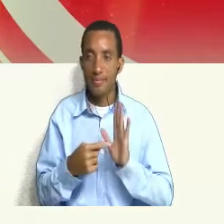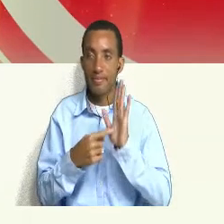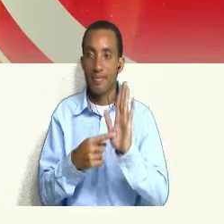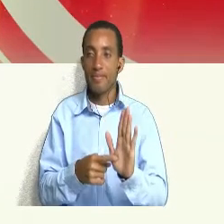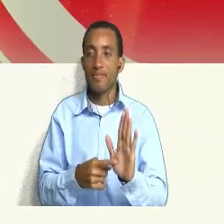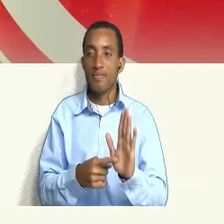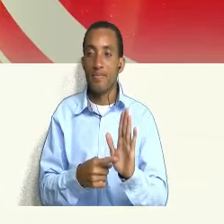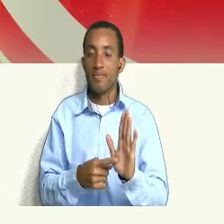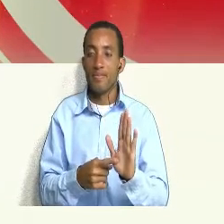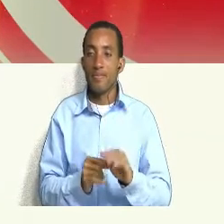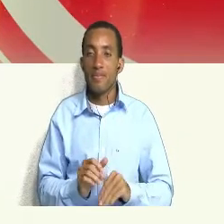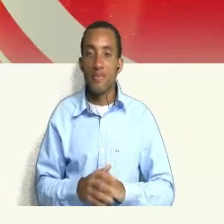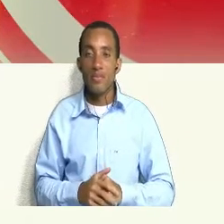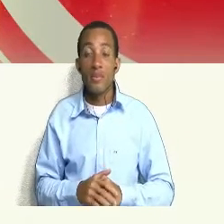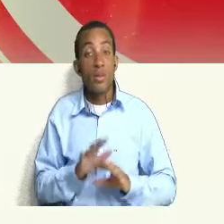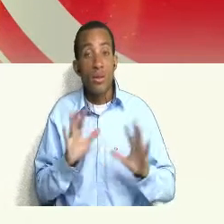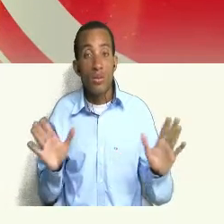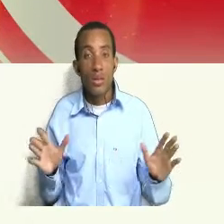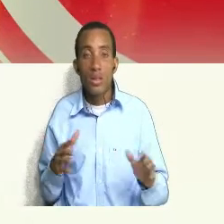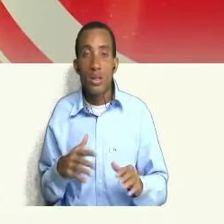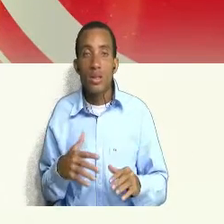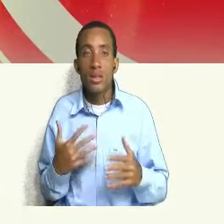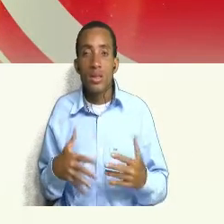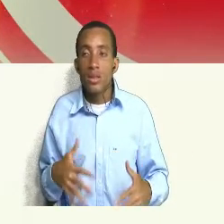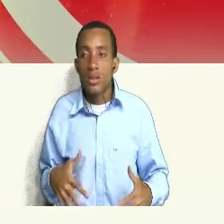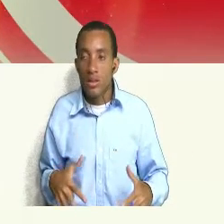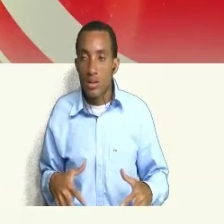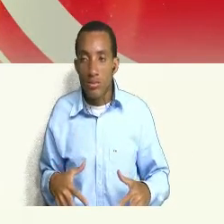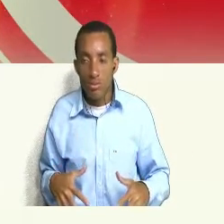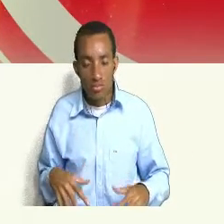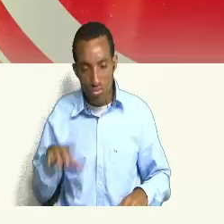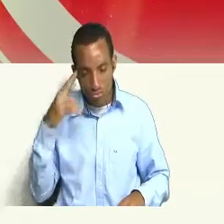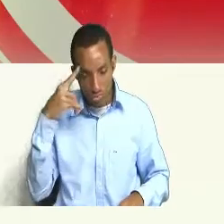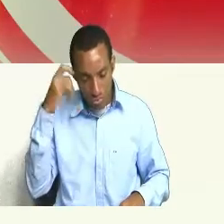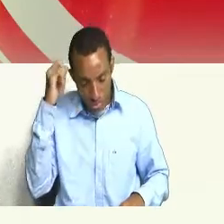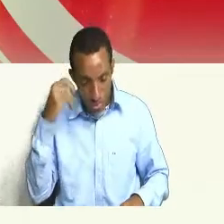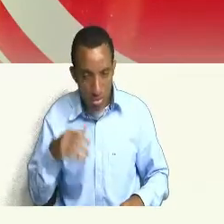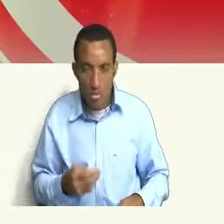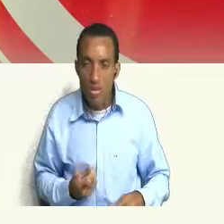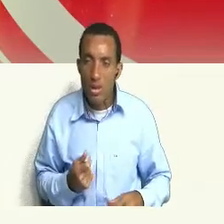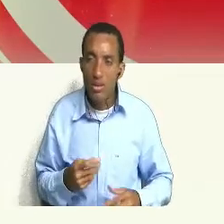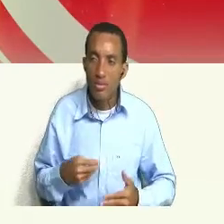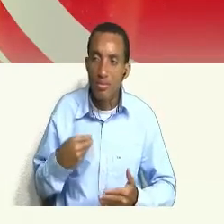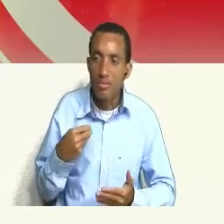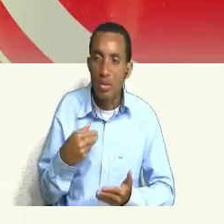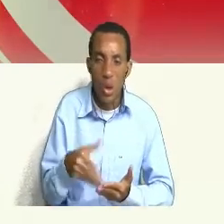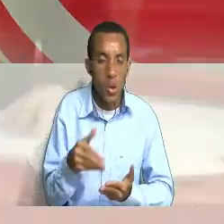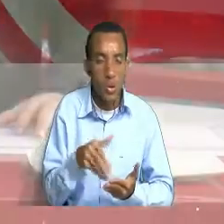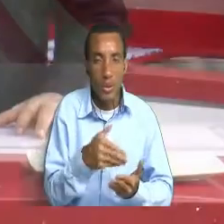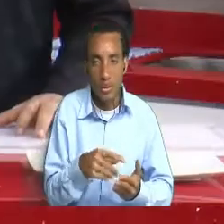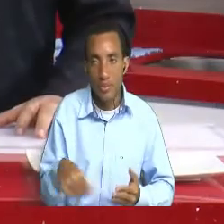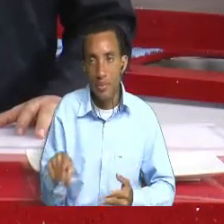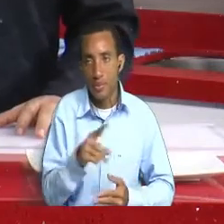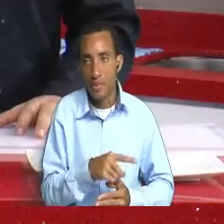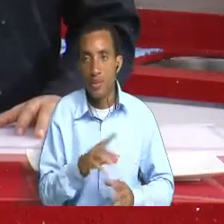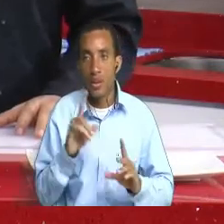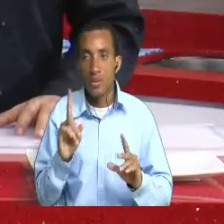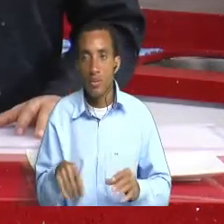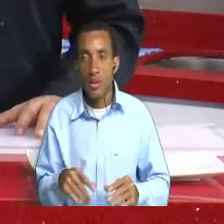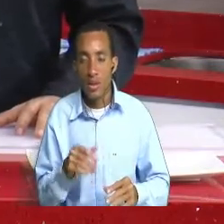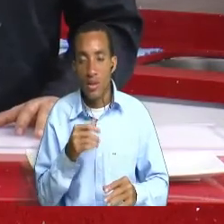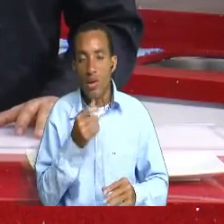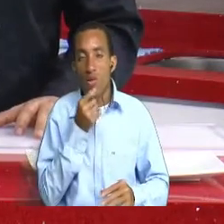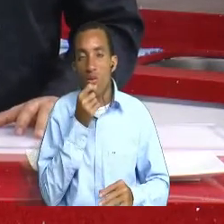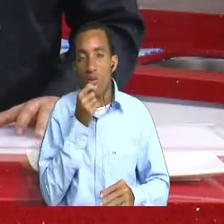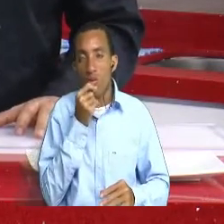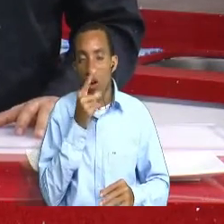televidentes de que no sólo perder el miedo por la cocina sino perder el miedo por el bolsillo también porque intentamos preparar para todos ustedes recetas fáciles y